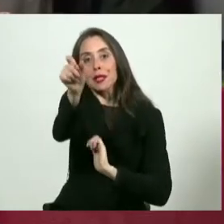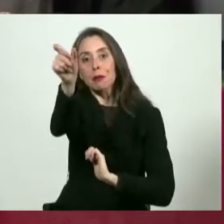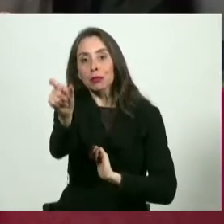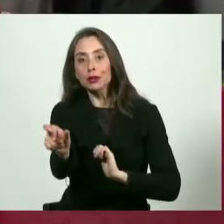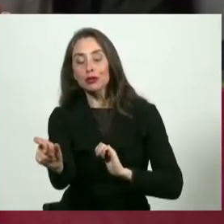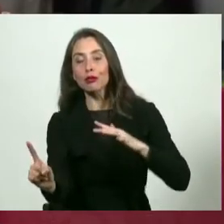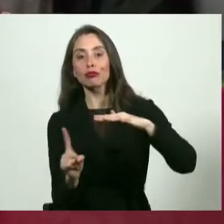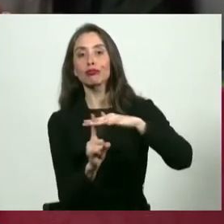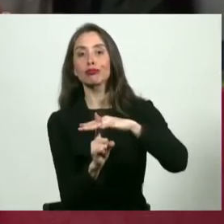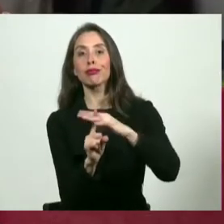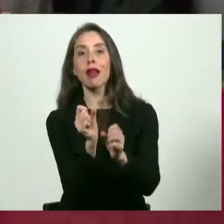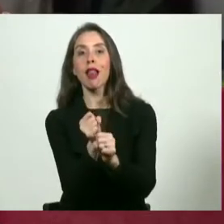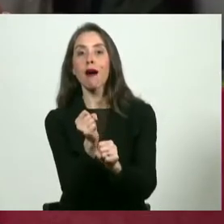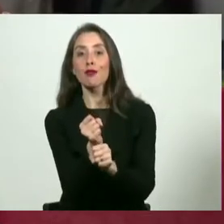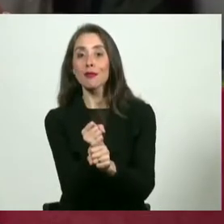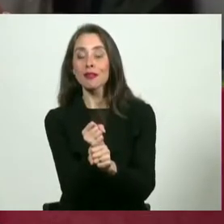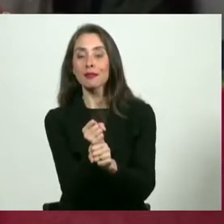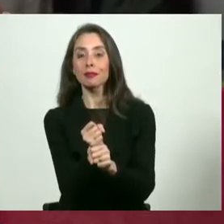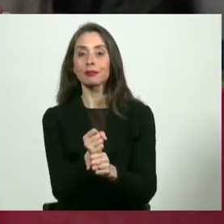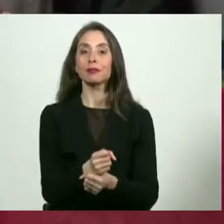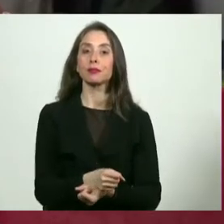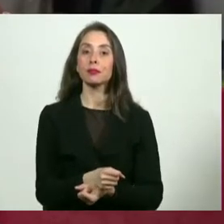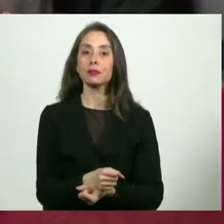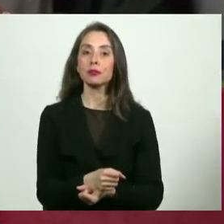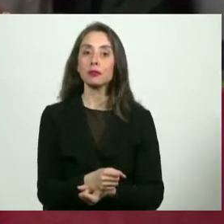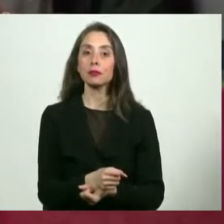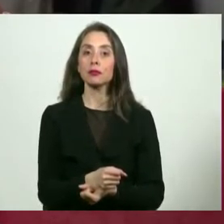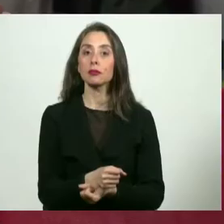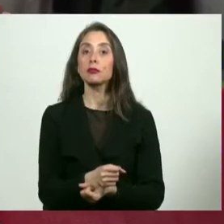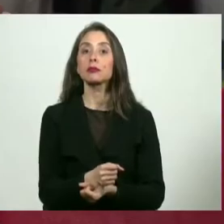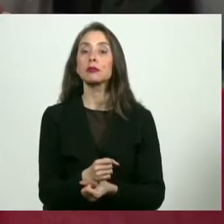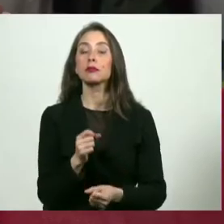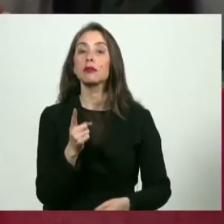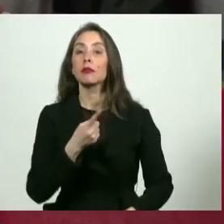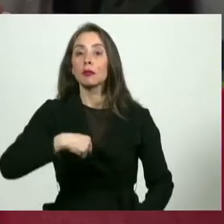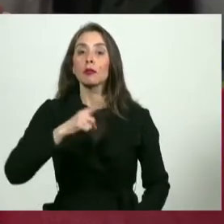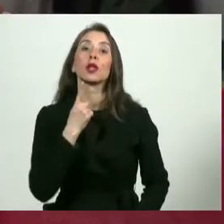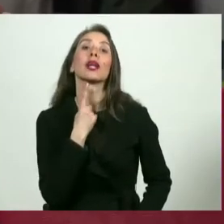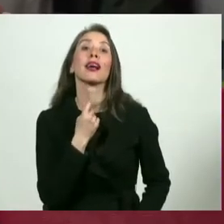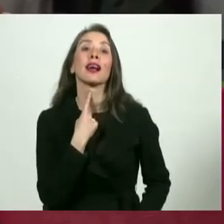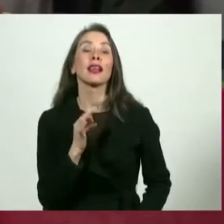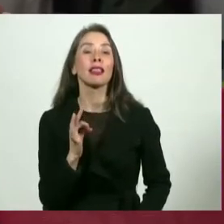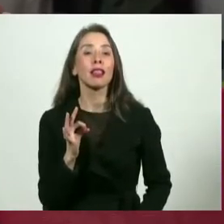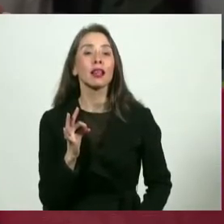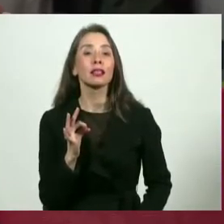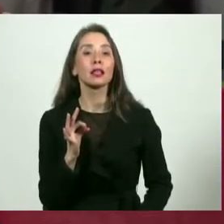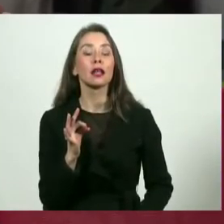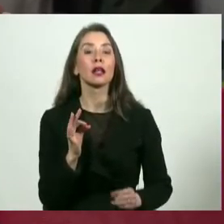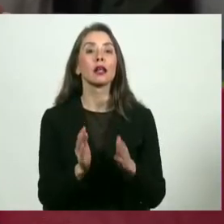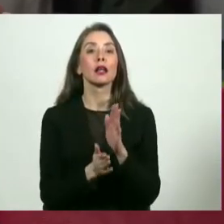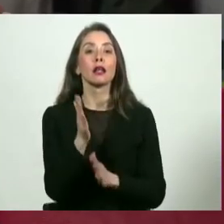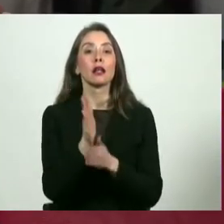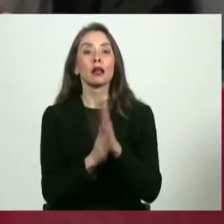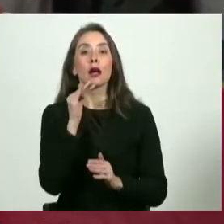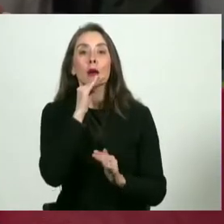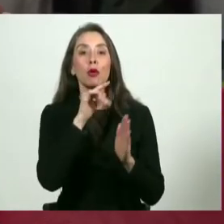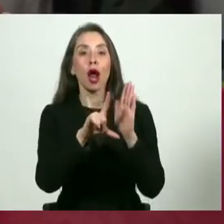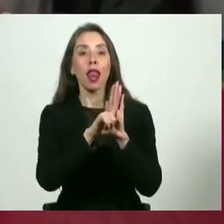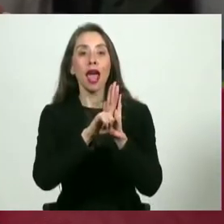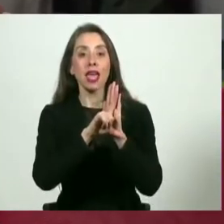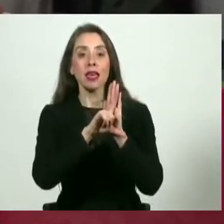incluirse laboralmente en el mundo del trabajo. Y estaba muy interesado en la aceleración de esta ley de